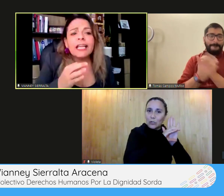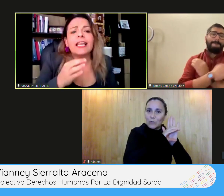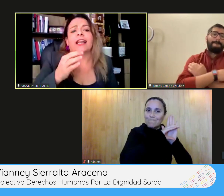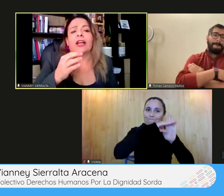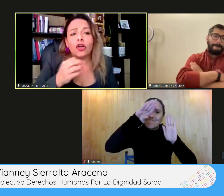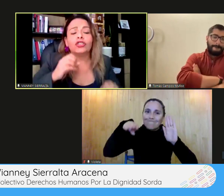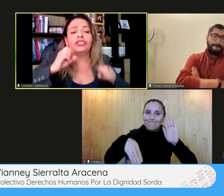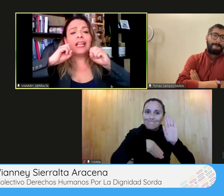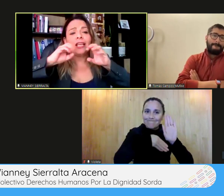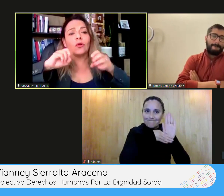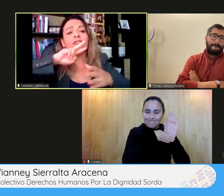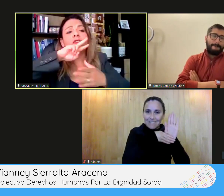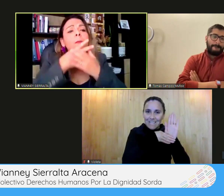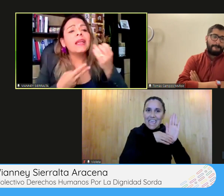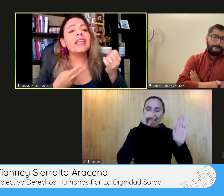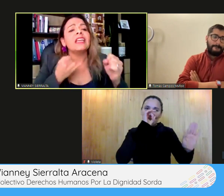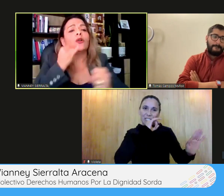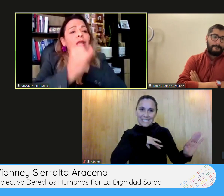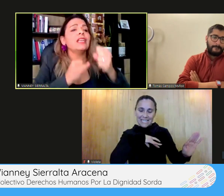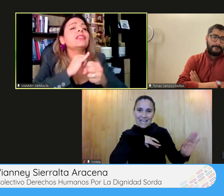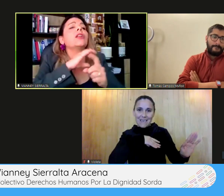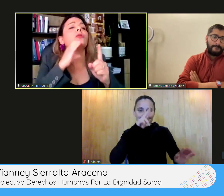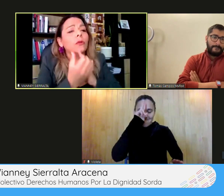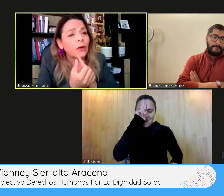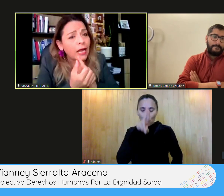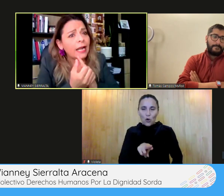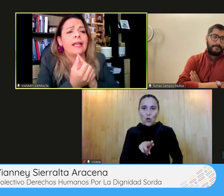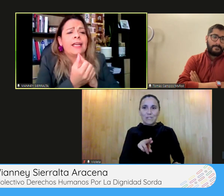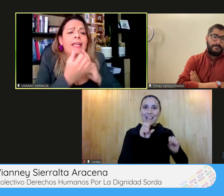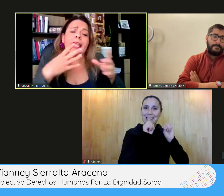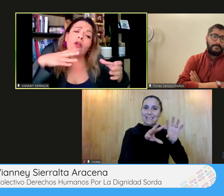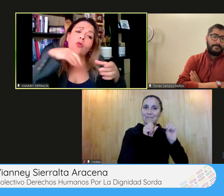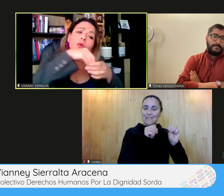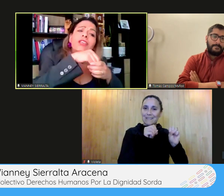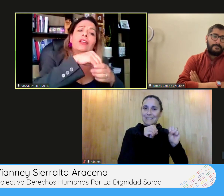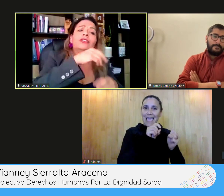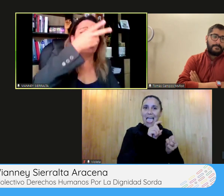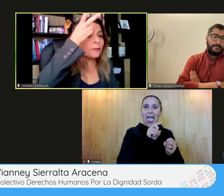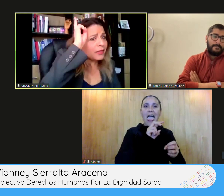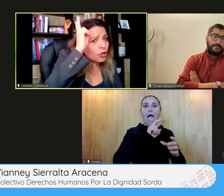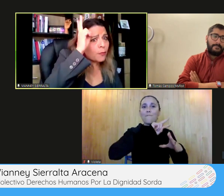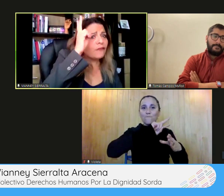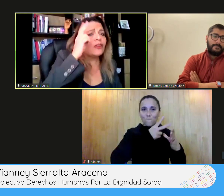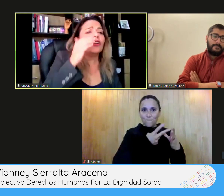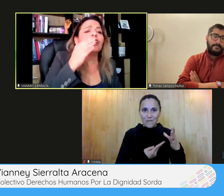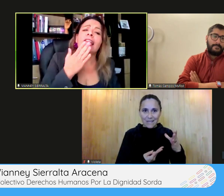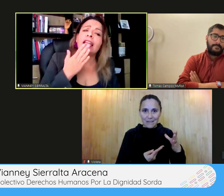que Chile reconoce la educación bilingüe intercultural, que incluye